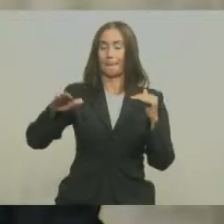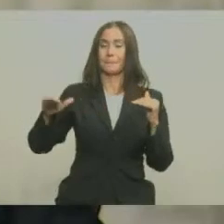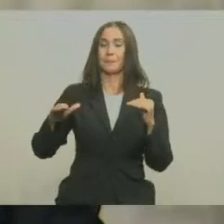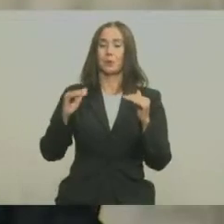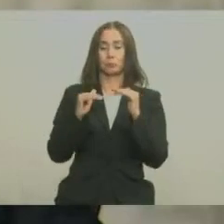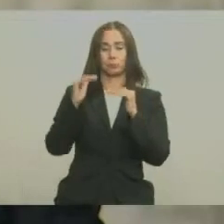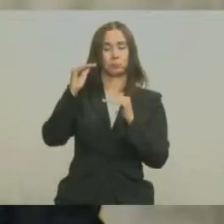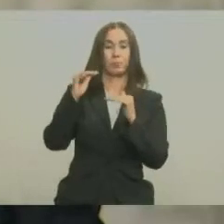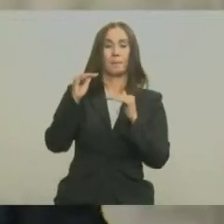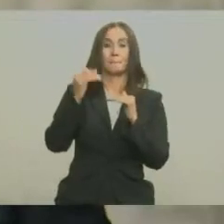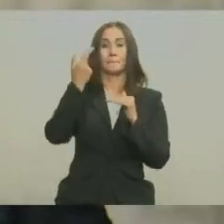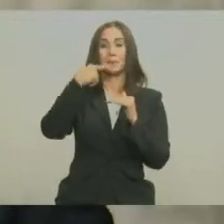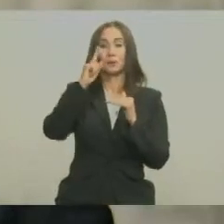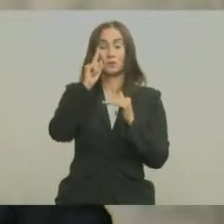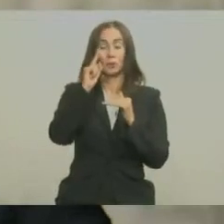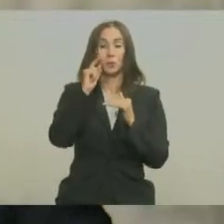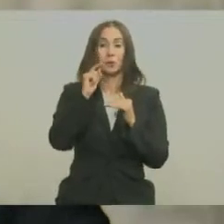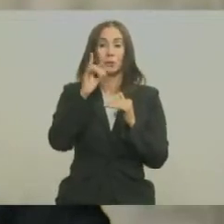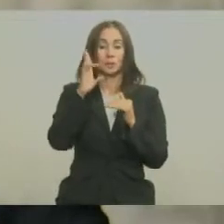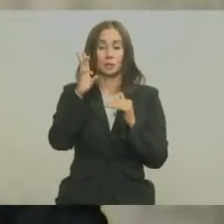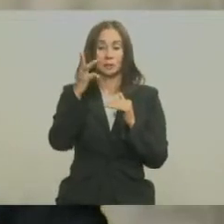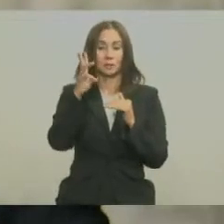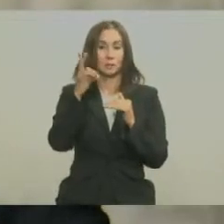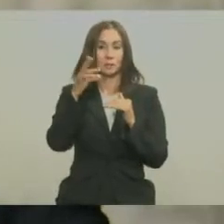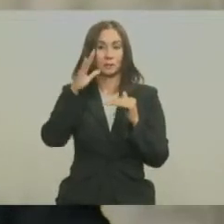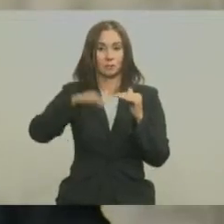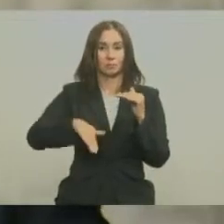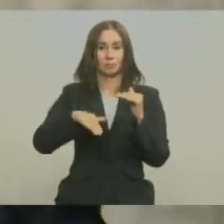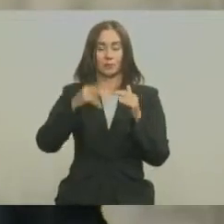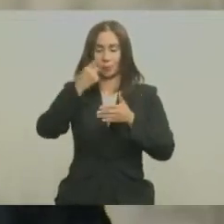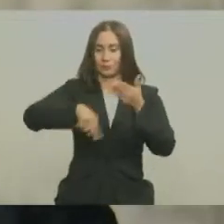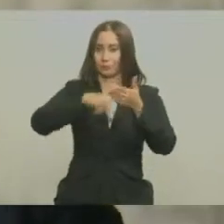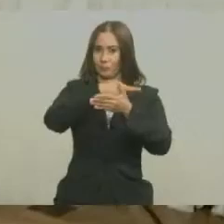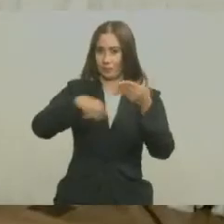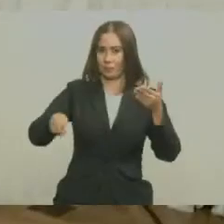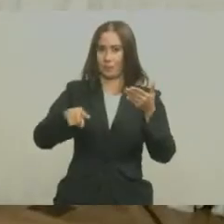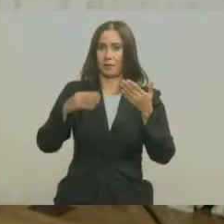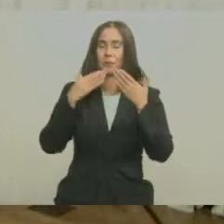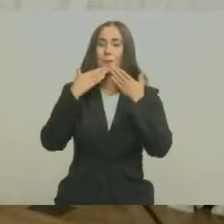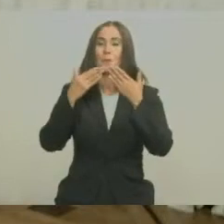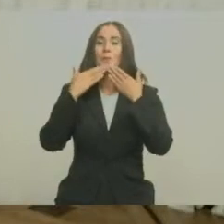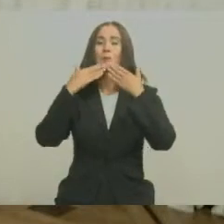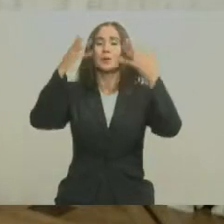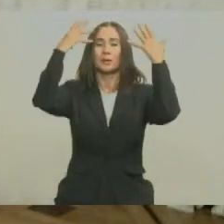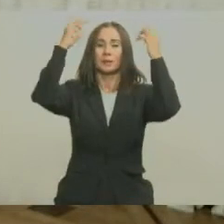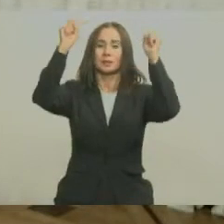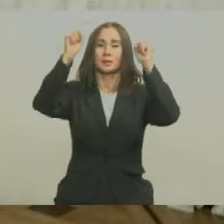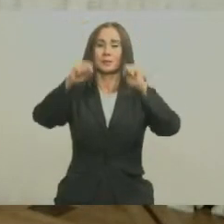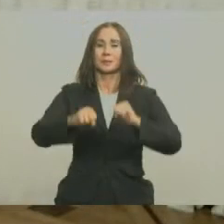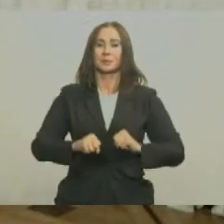de modalidad de la República Dominicana. Muchas gracias, señor presidente.